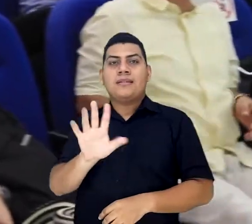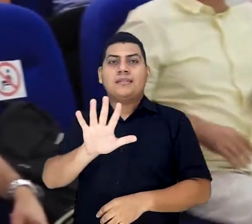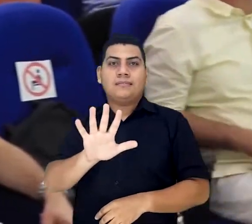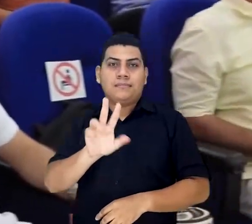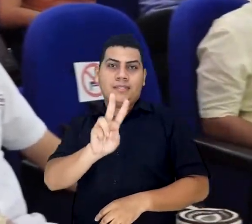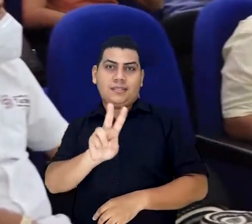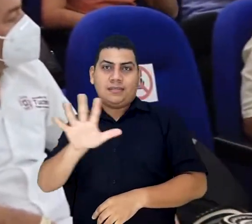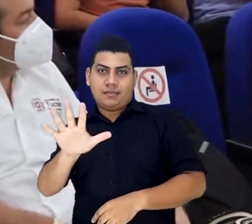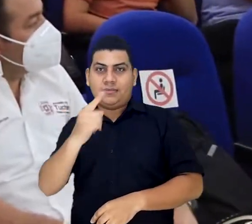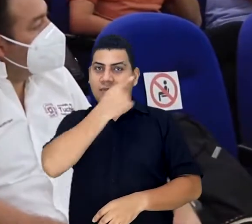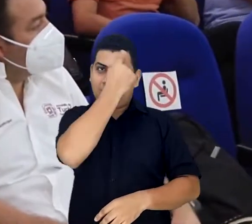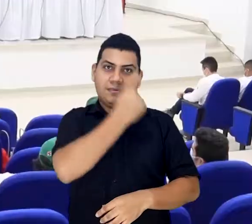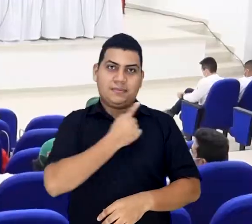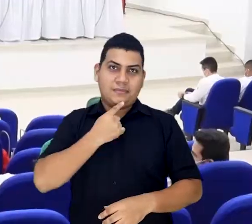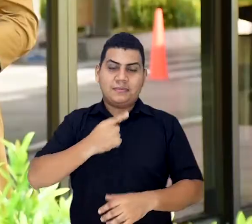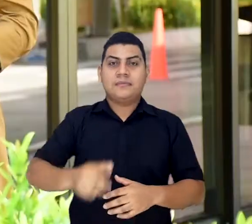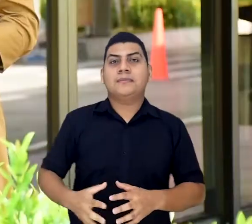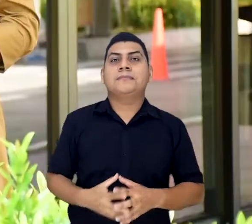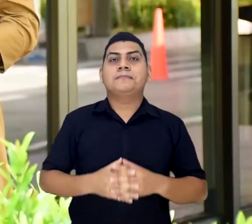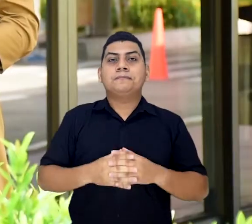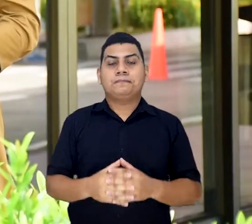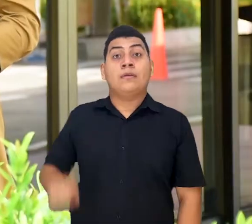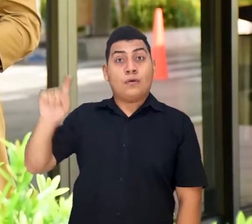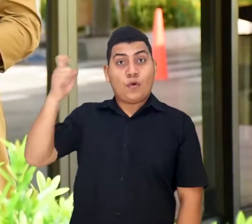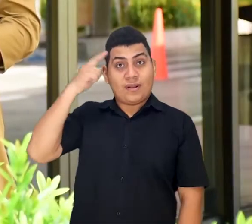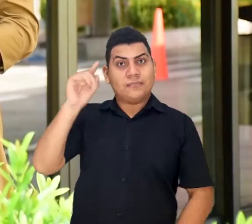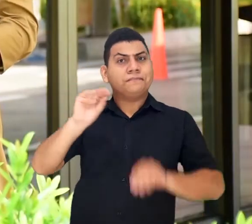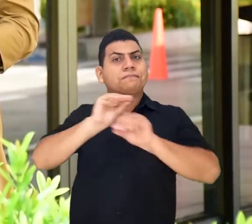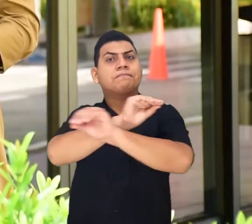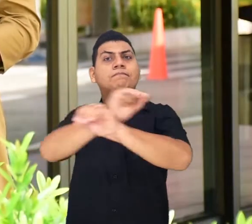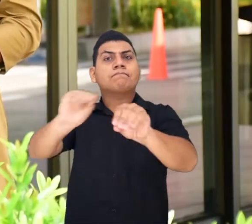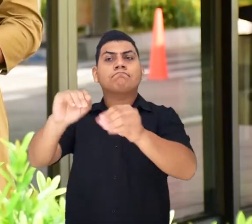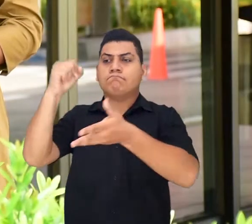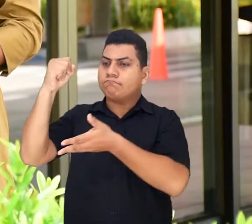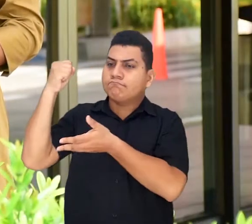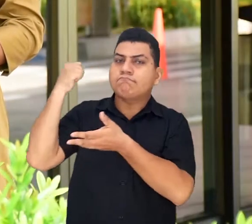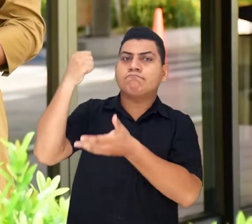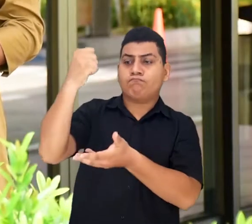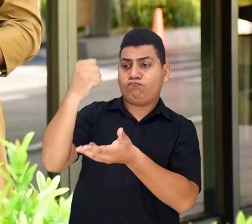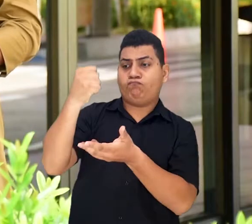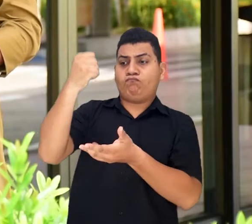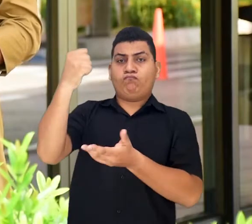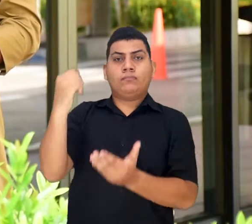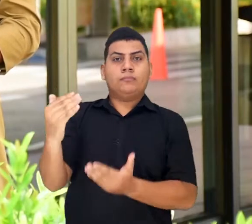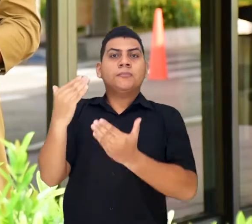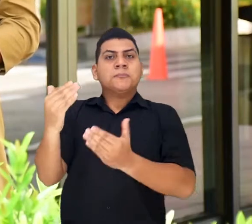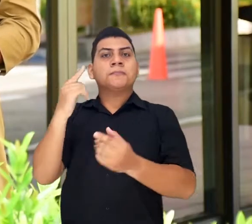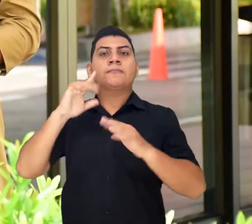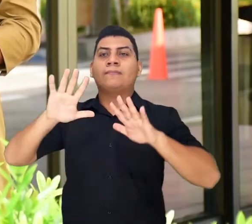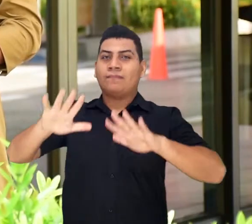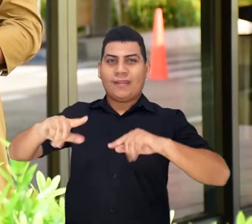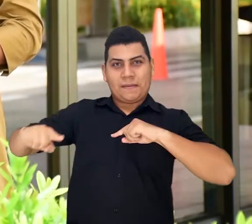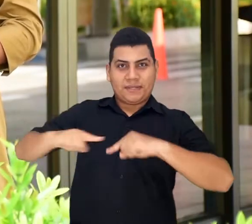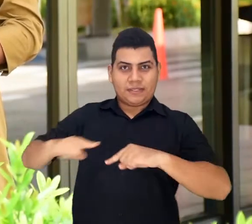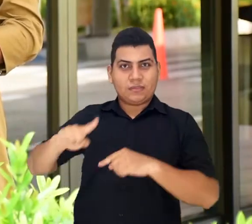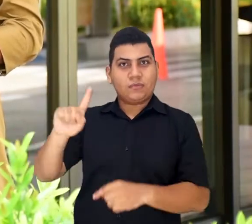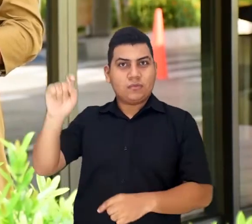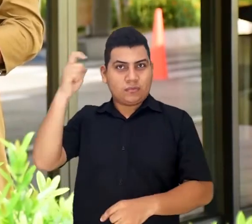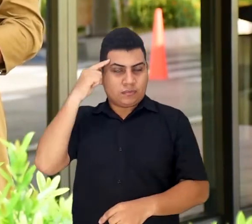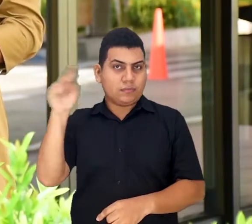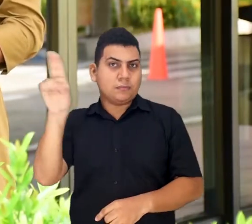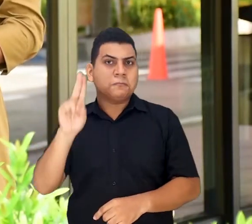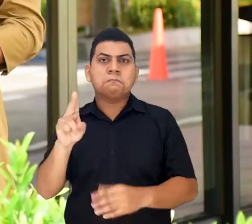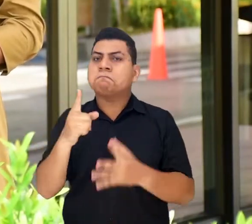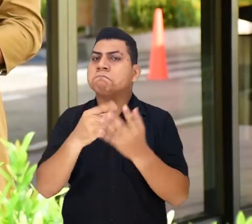de septiembre. Nuestro gobernador anunció también una inversión significativa por parte de la Administración